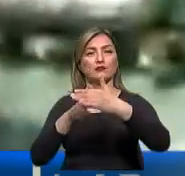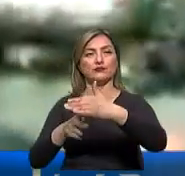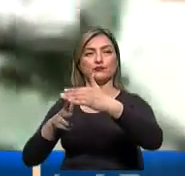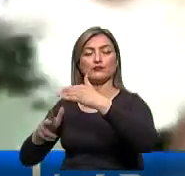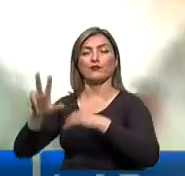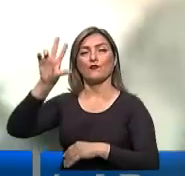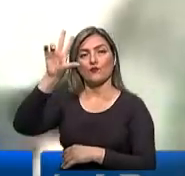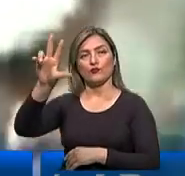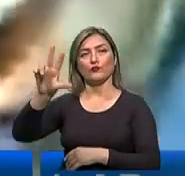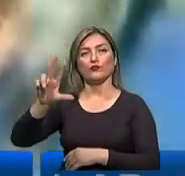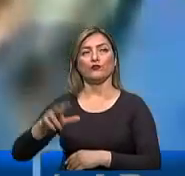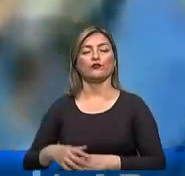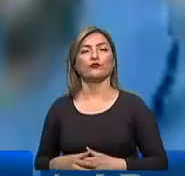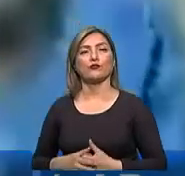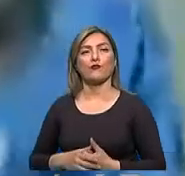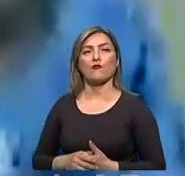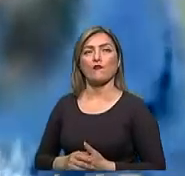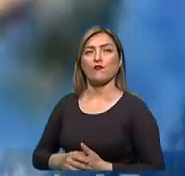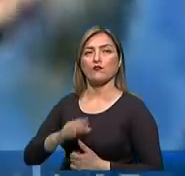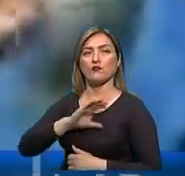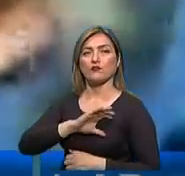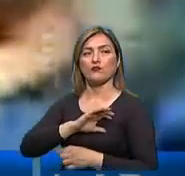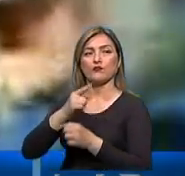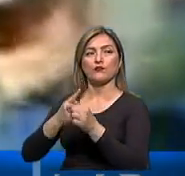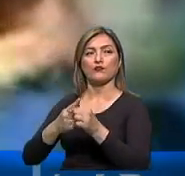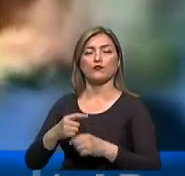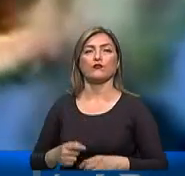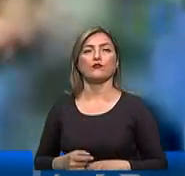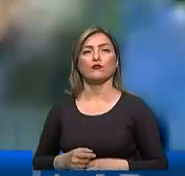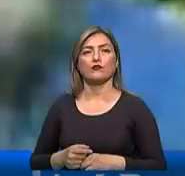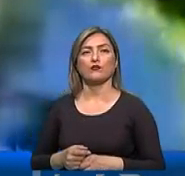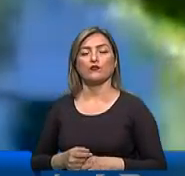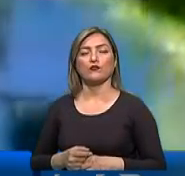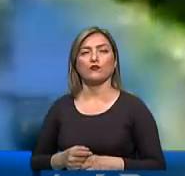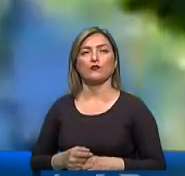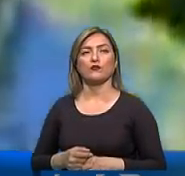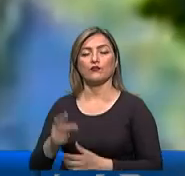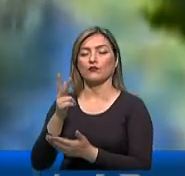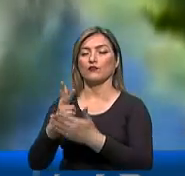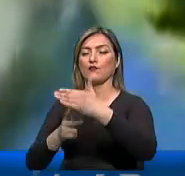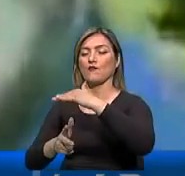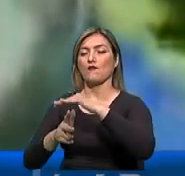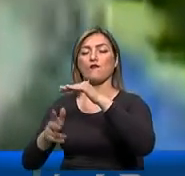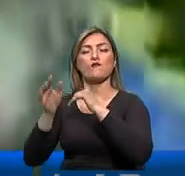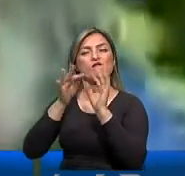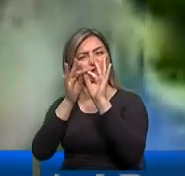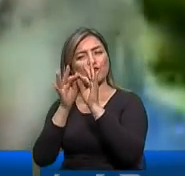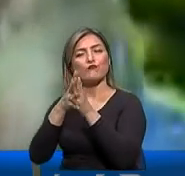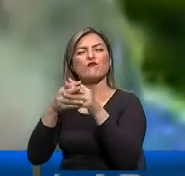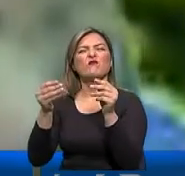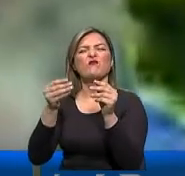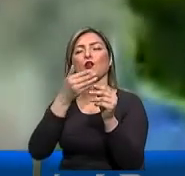bordes habilitados. El municipio de Quito ha hecho mejoras en estos estacionamientos para que